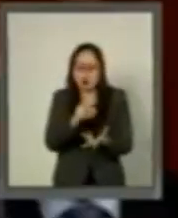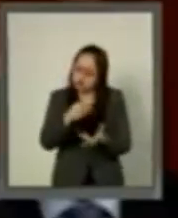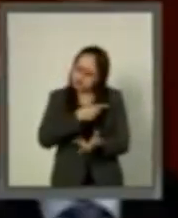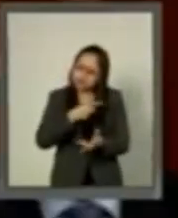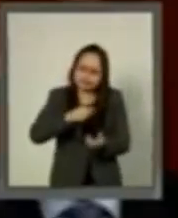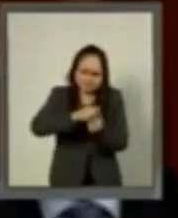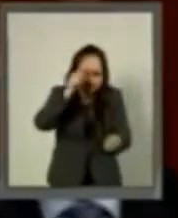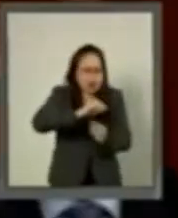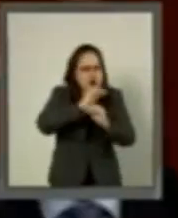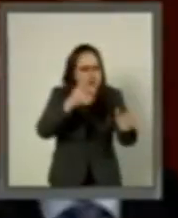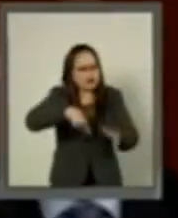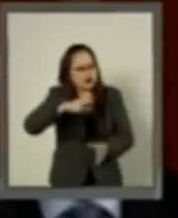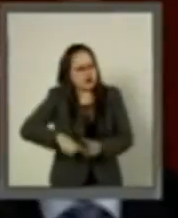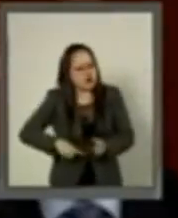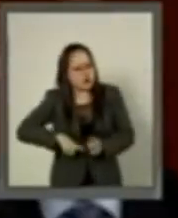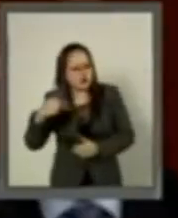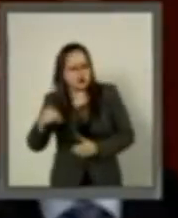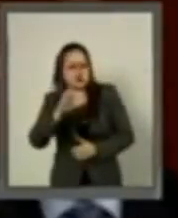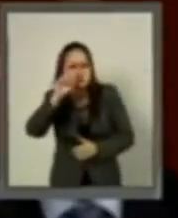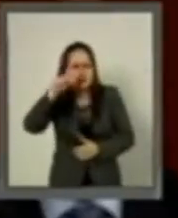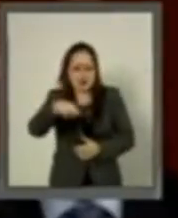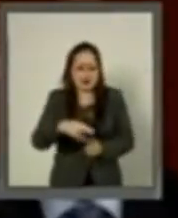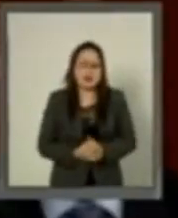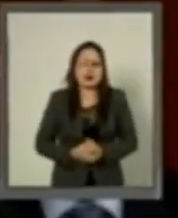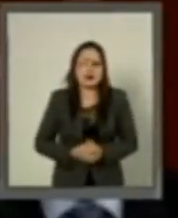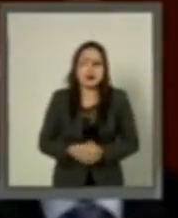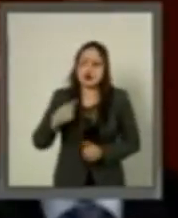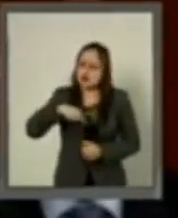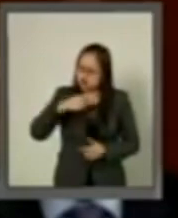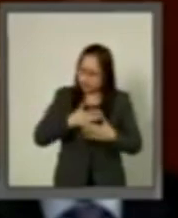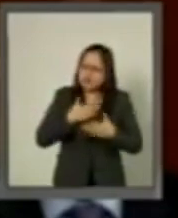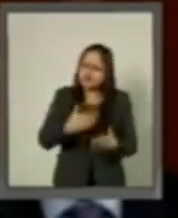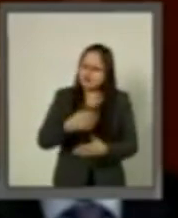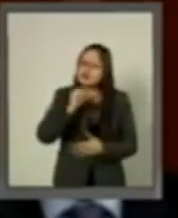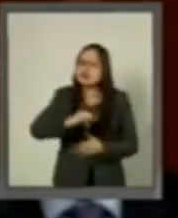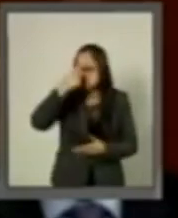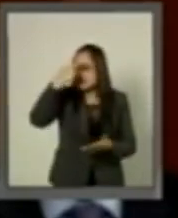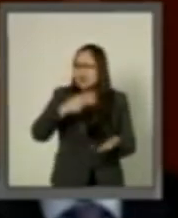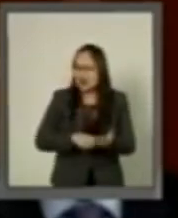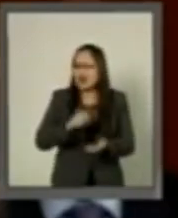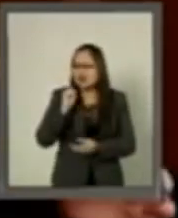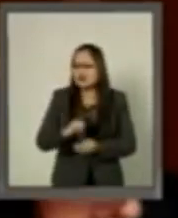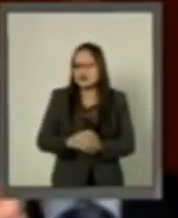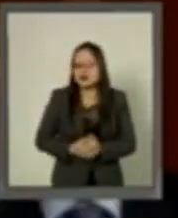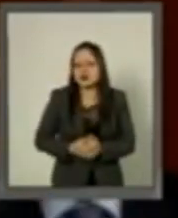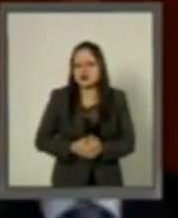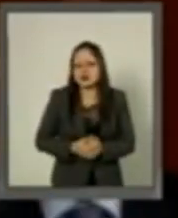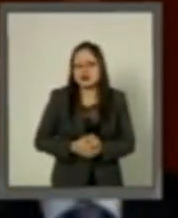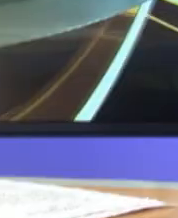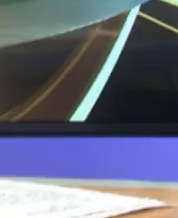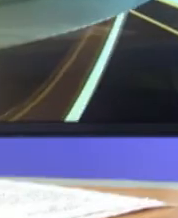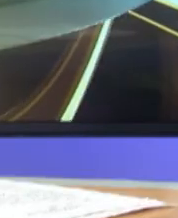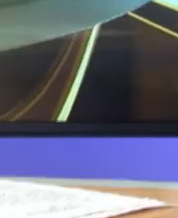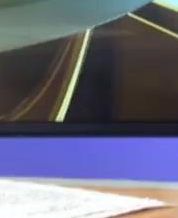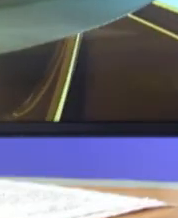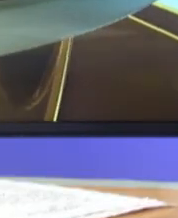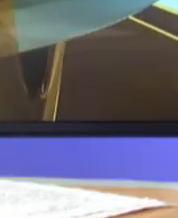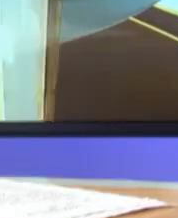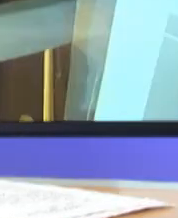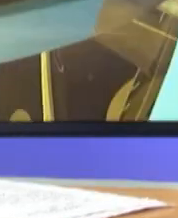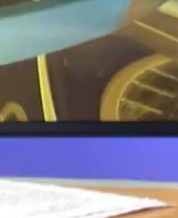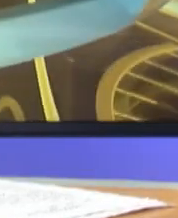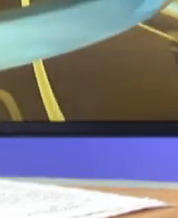les da seguimiento, pues imagínense lo triste y lo lamentable que es. Claro, senadora, nos queda muy, muy, muy poco